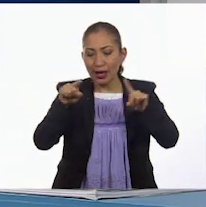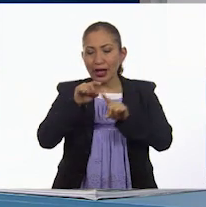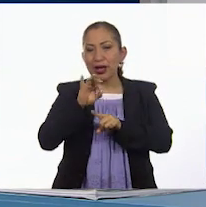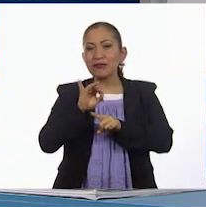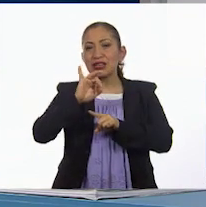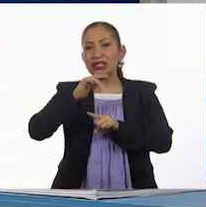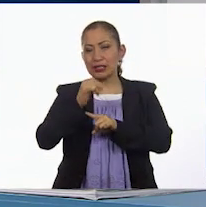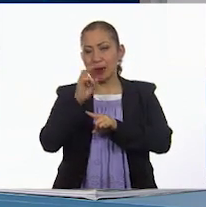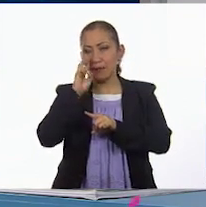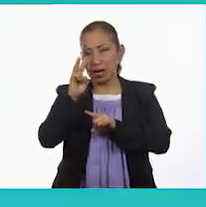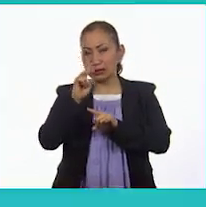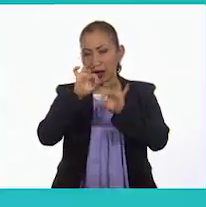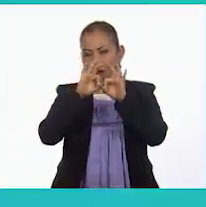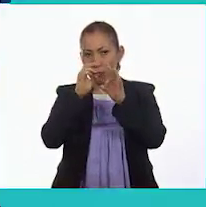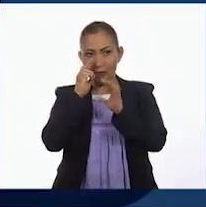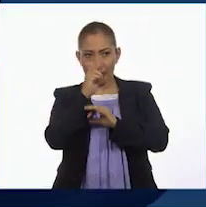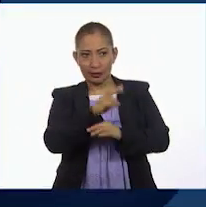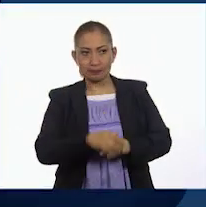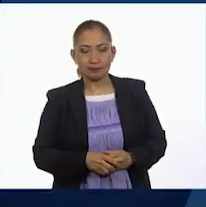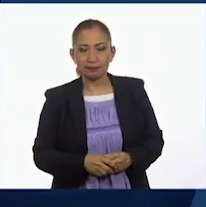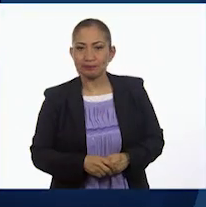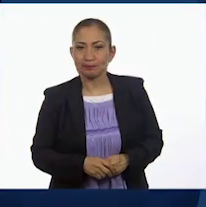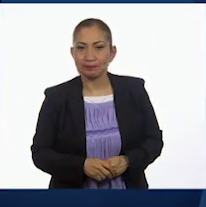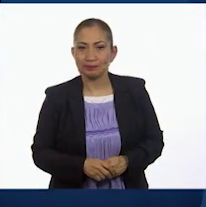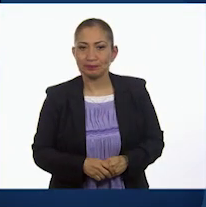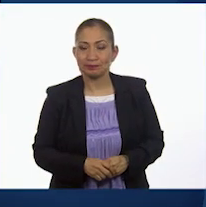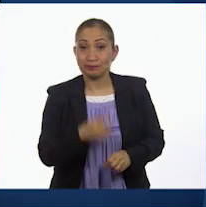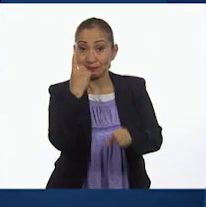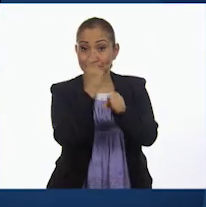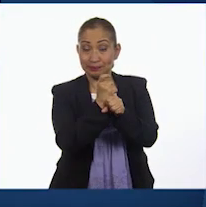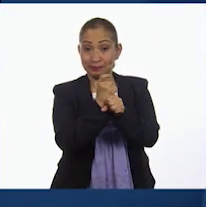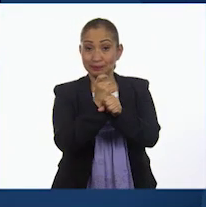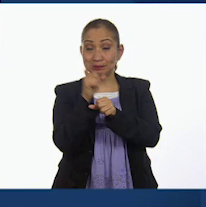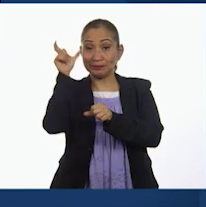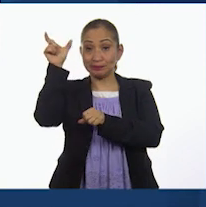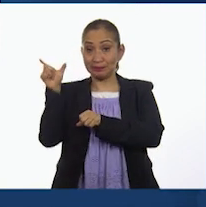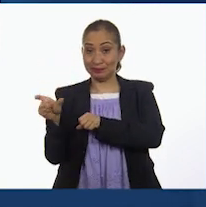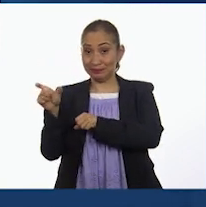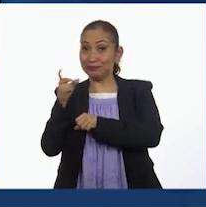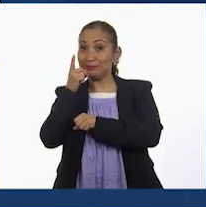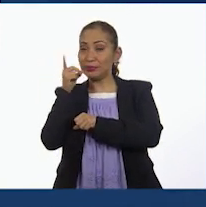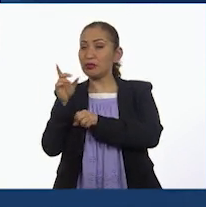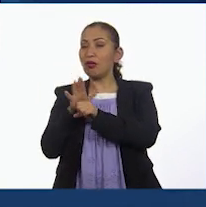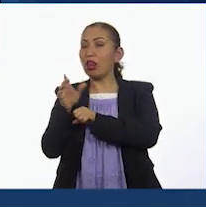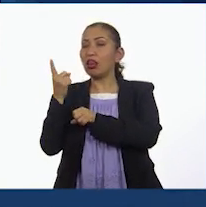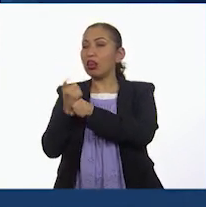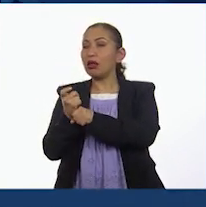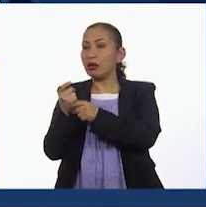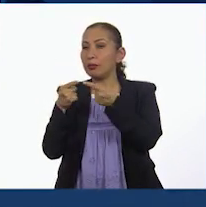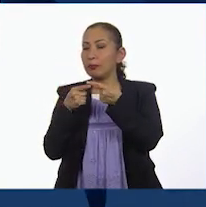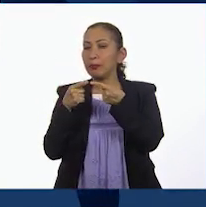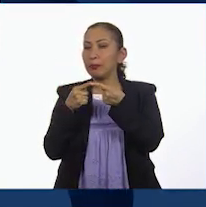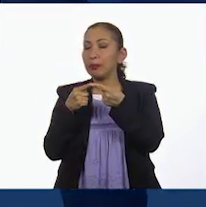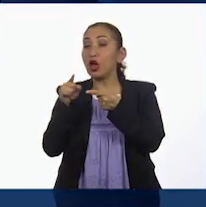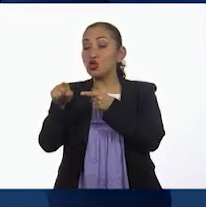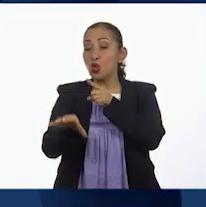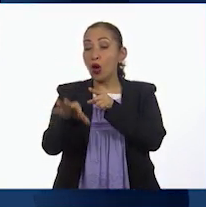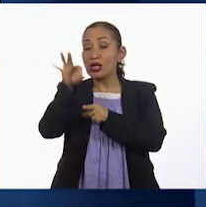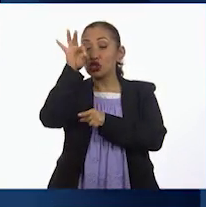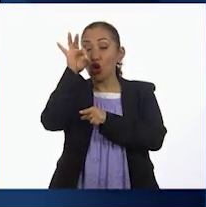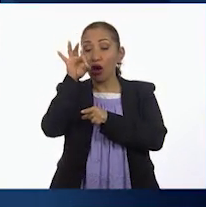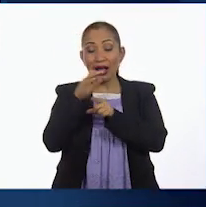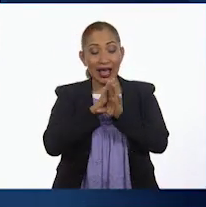y lo vamos a ver en este esquema, María, donde el primer paso que nos dice, ¿cuál es, María? Dice, selecciona